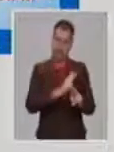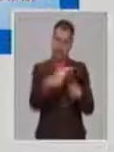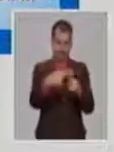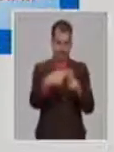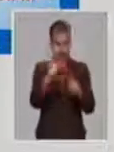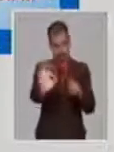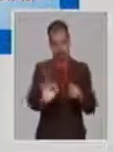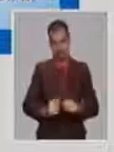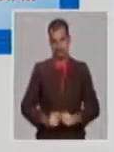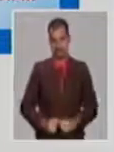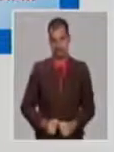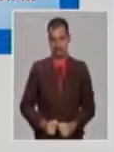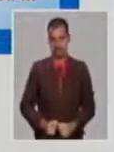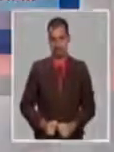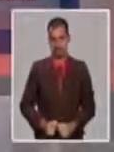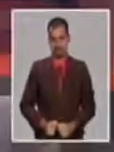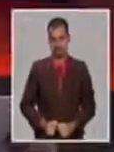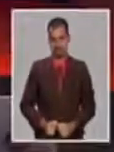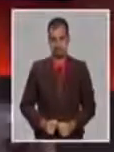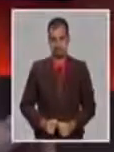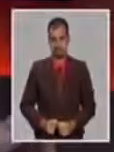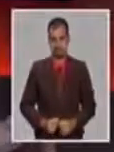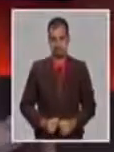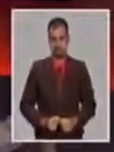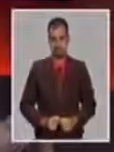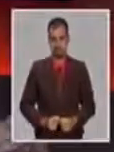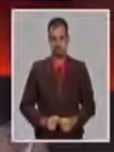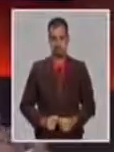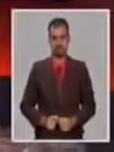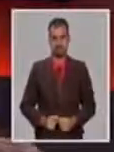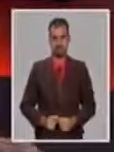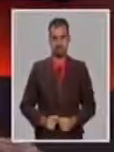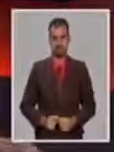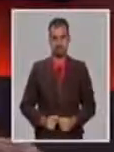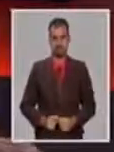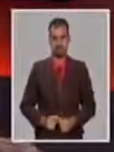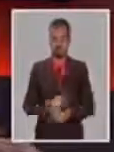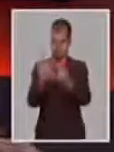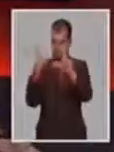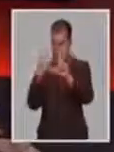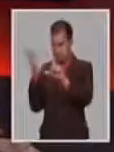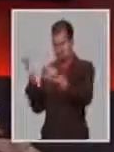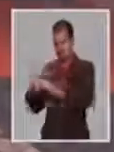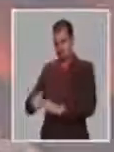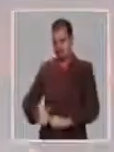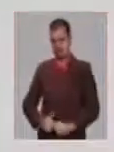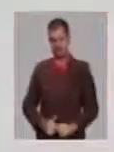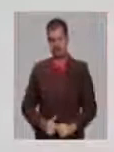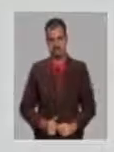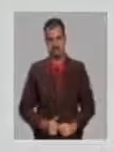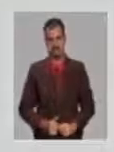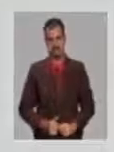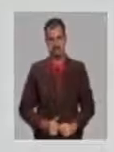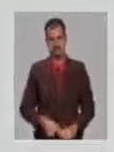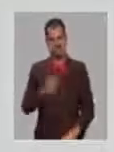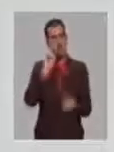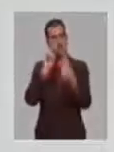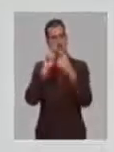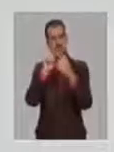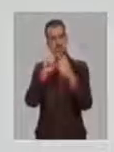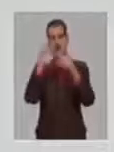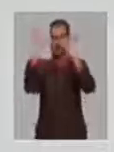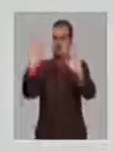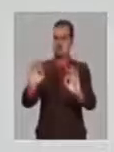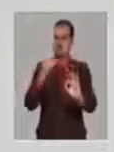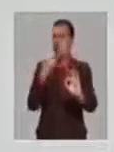Plus. Que ahora se llama Soberana Plus. Entonces, bueno, la próxima, por favor. Entre los objetivos del